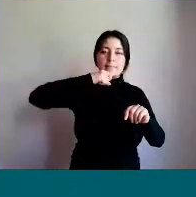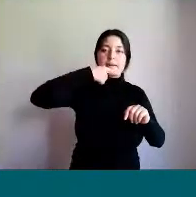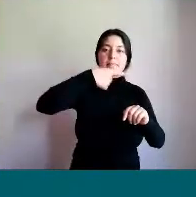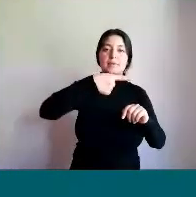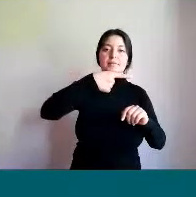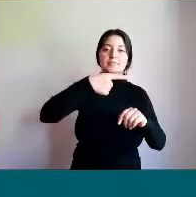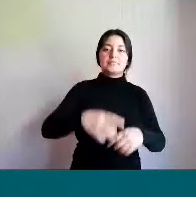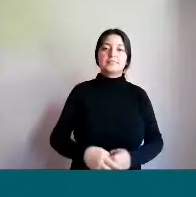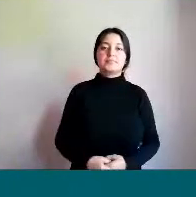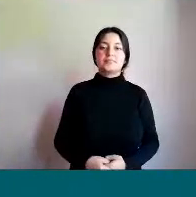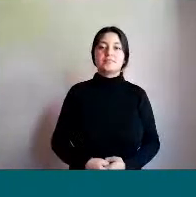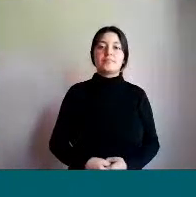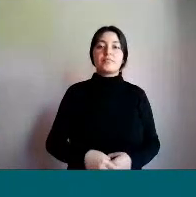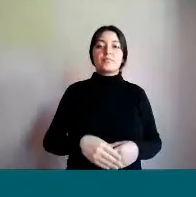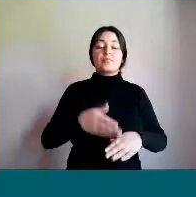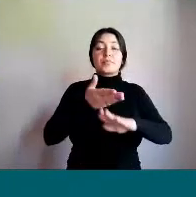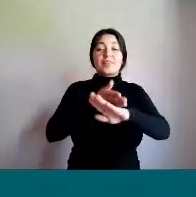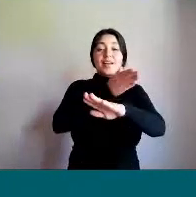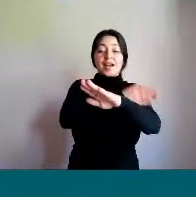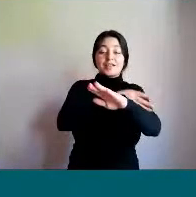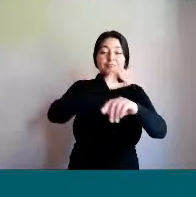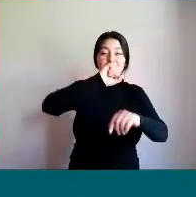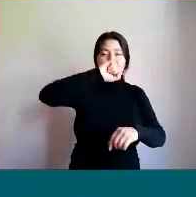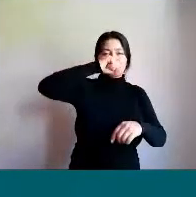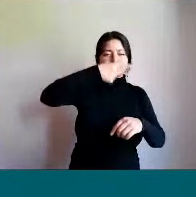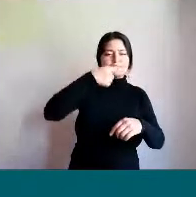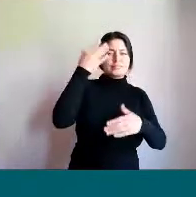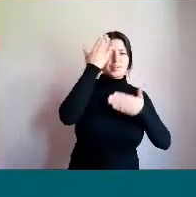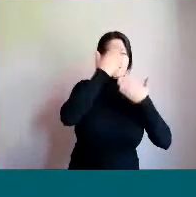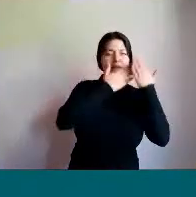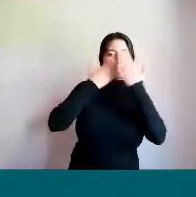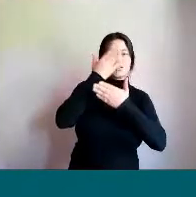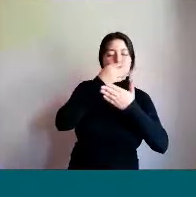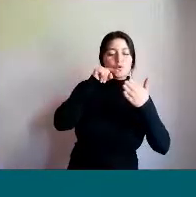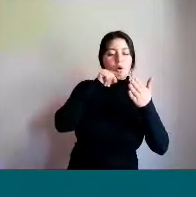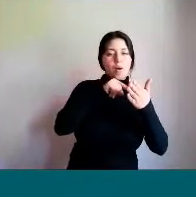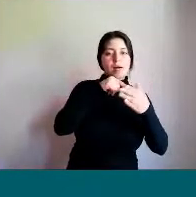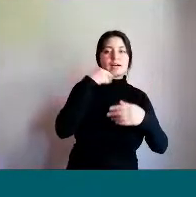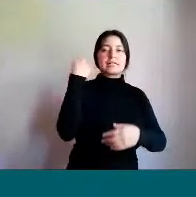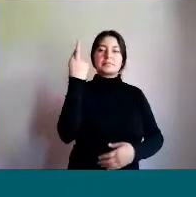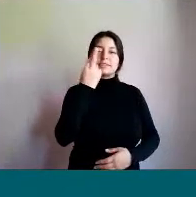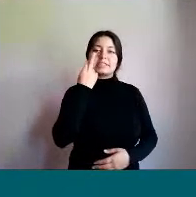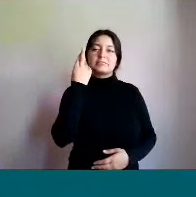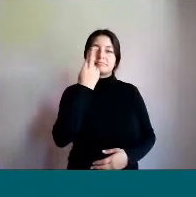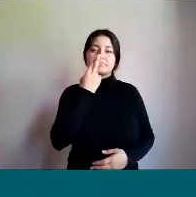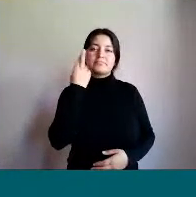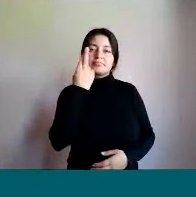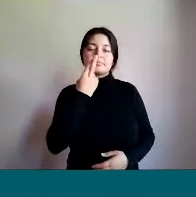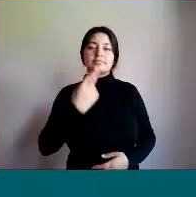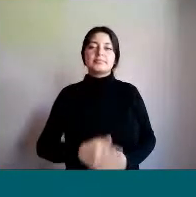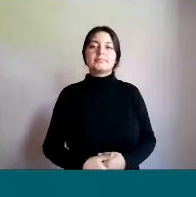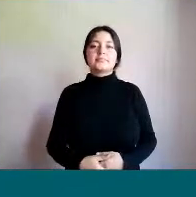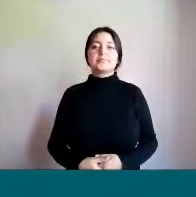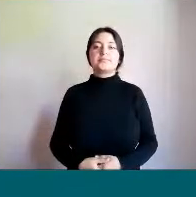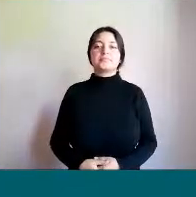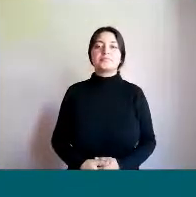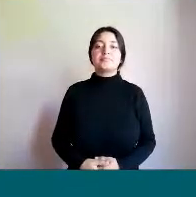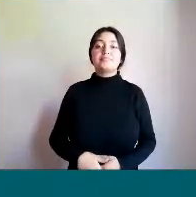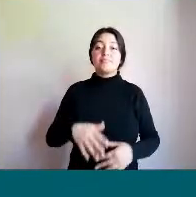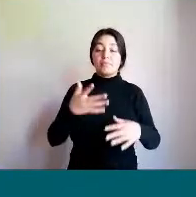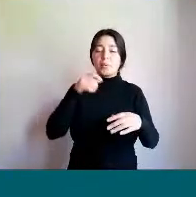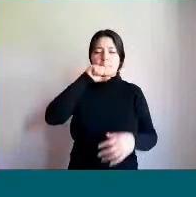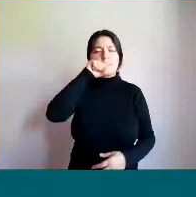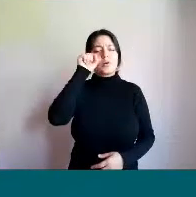mediante. Antes de migrar estos contenidos a las memorias a largo plazo a través de repetir, repetir, yo lo que hago es una evaluación. Oye, chicos, ¿vais bien?